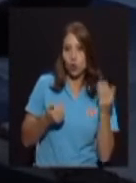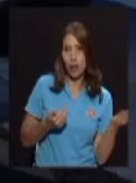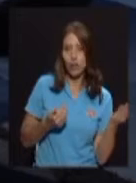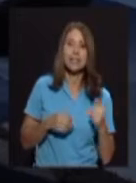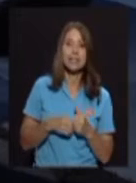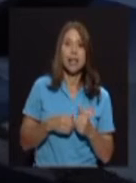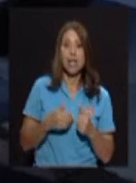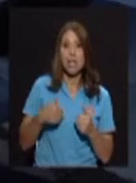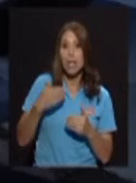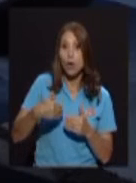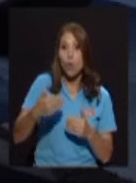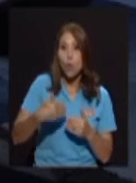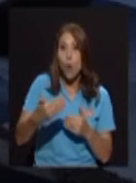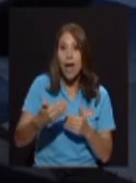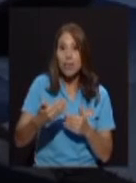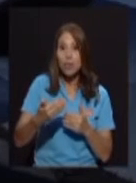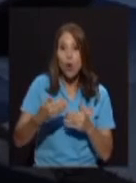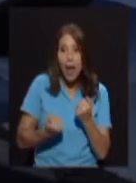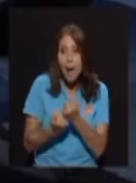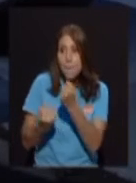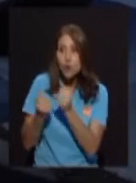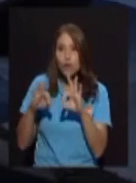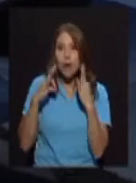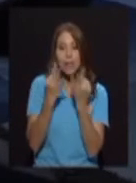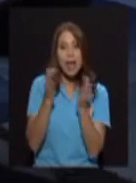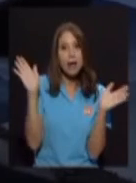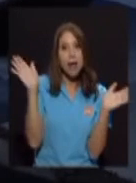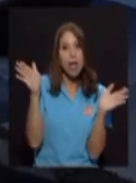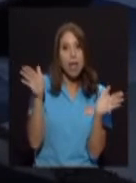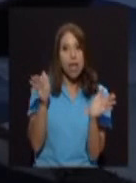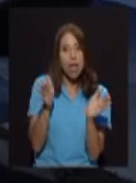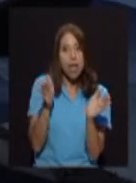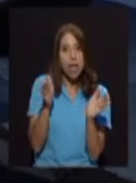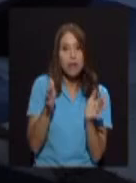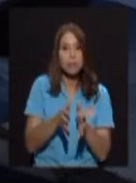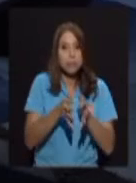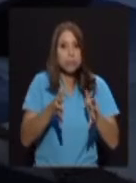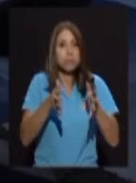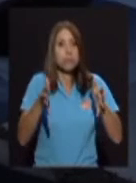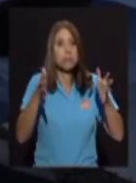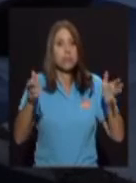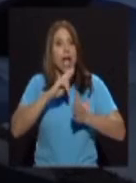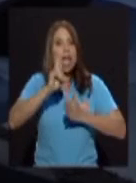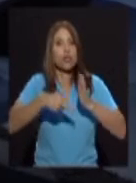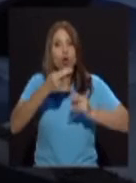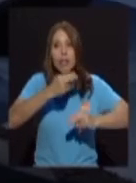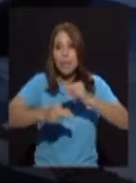va disminuyendo el tamaño de la red familiar, pues va aumentando el rol del mercado, de la sociedad, para